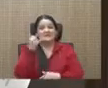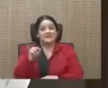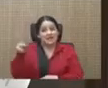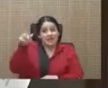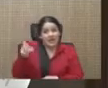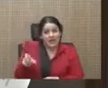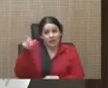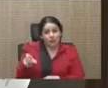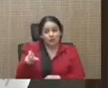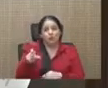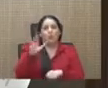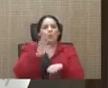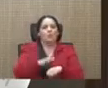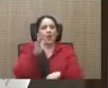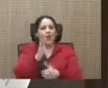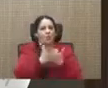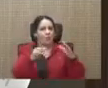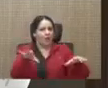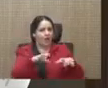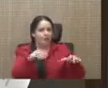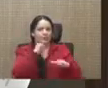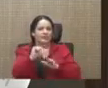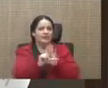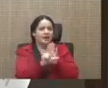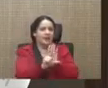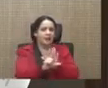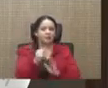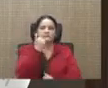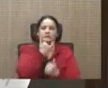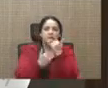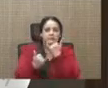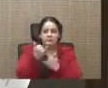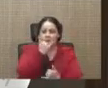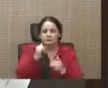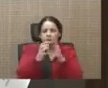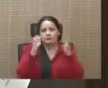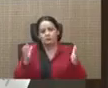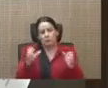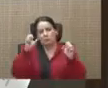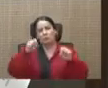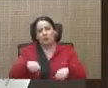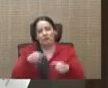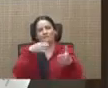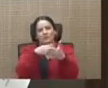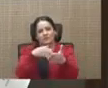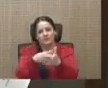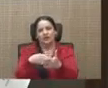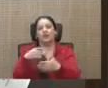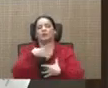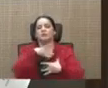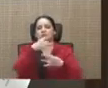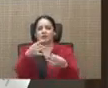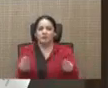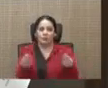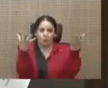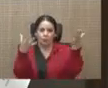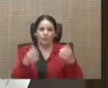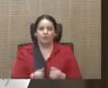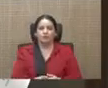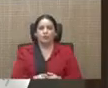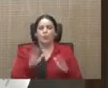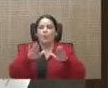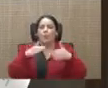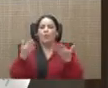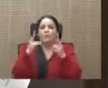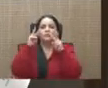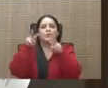actos inconstitucionales o ilegales, o de errores graves que hayan causado o puedan causar perjuicio evidente a los intereses públicos. ¿Cómo se